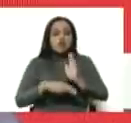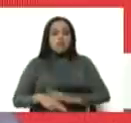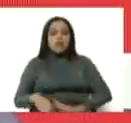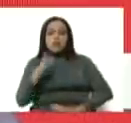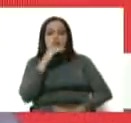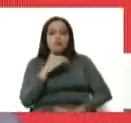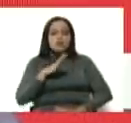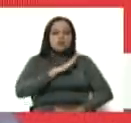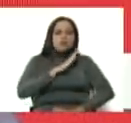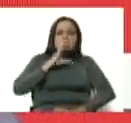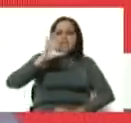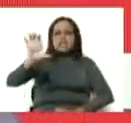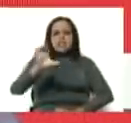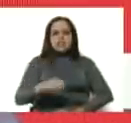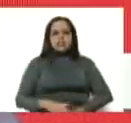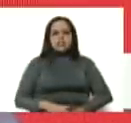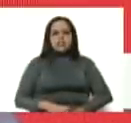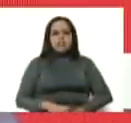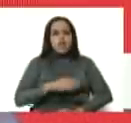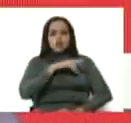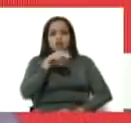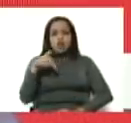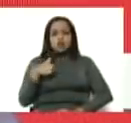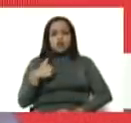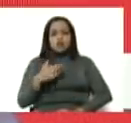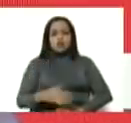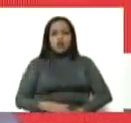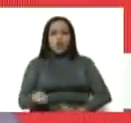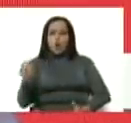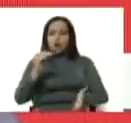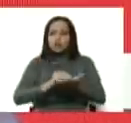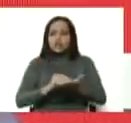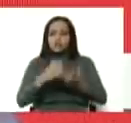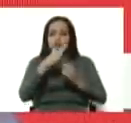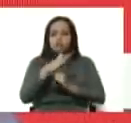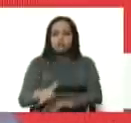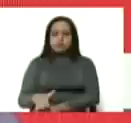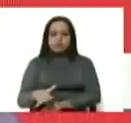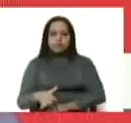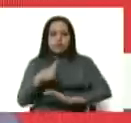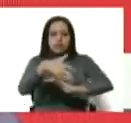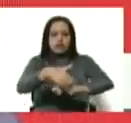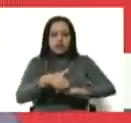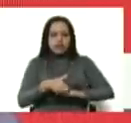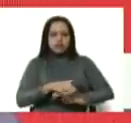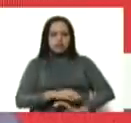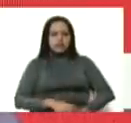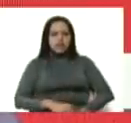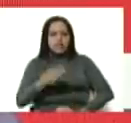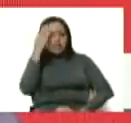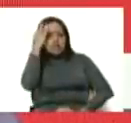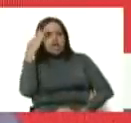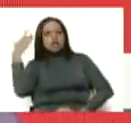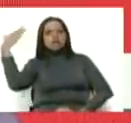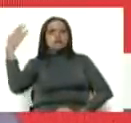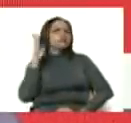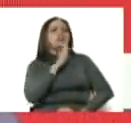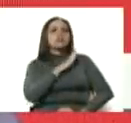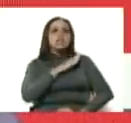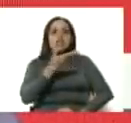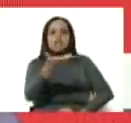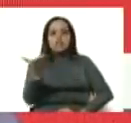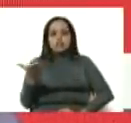hay soberanía. Somos una colonia británica nuevamente. Esa es la imagen, esa es la fantasía que tienen